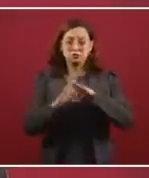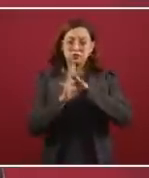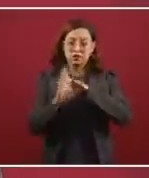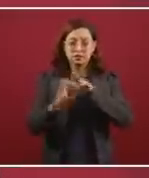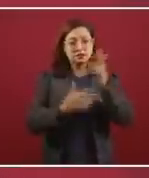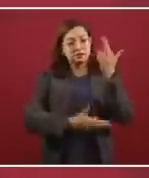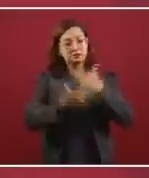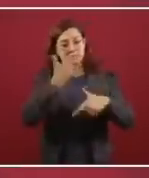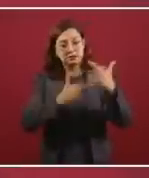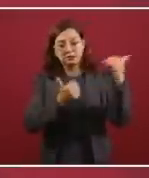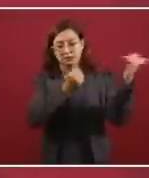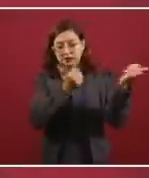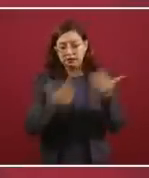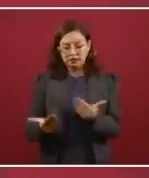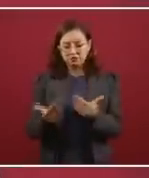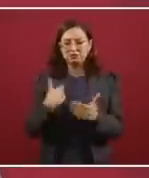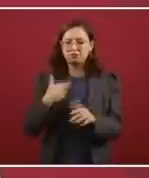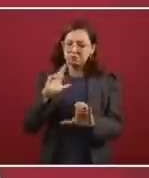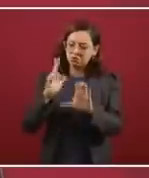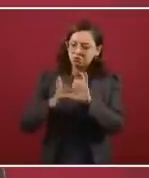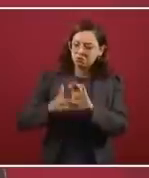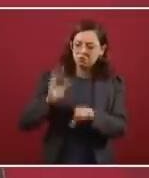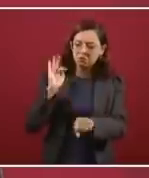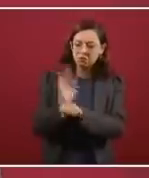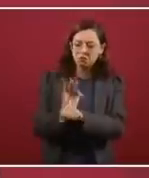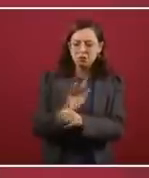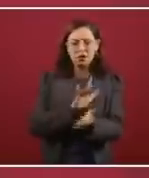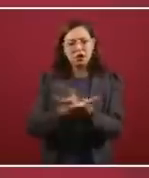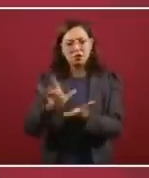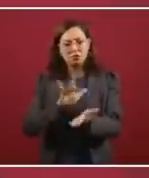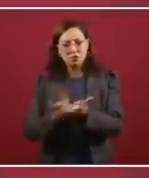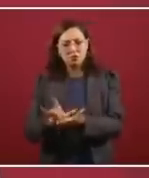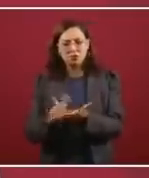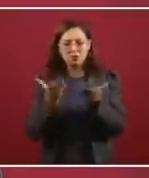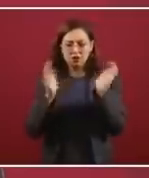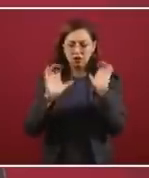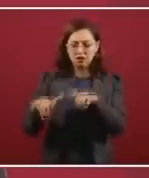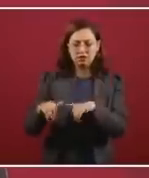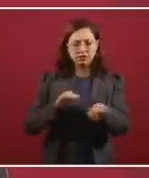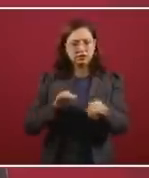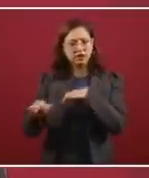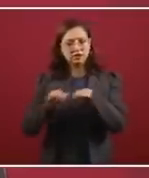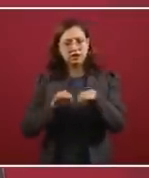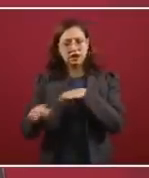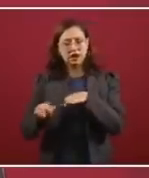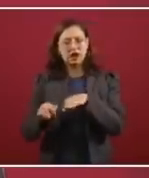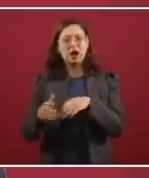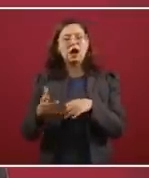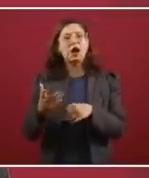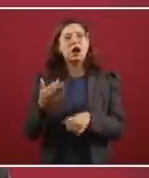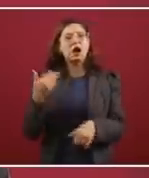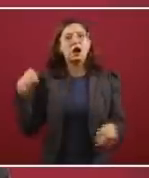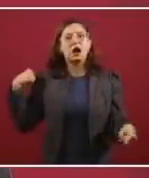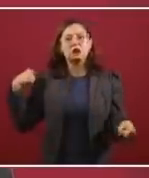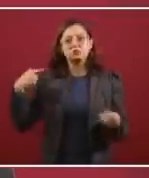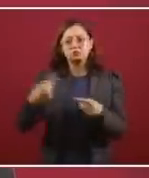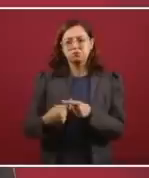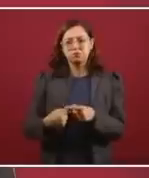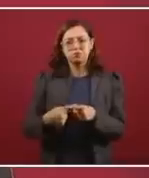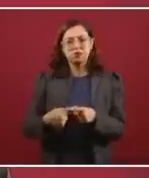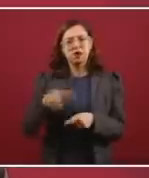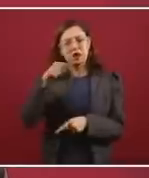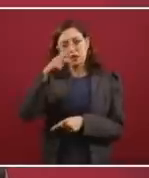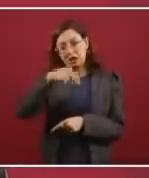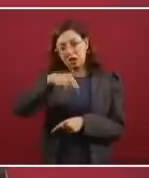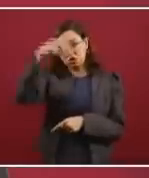ofrece apoyo para que se muevan, se les ofrece empleo. Hasta ahora lo que hemos logrado es que tengan empleo en el norte, menos